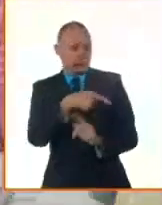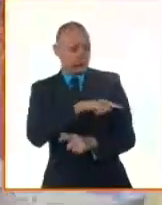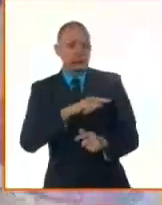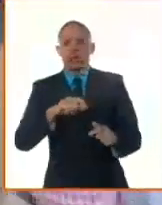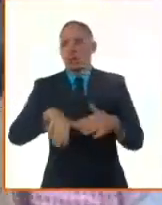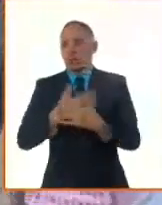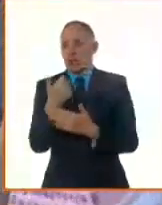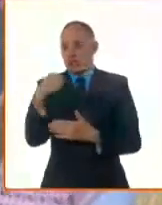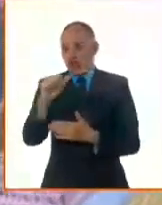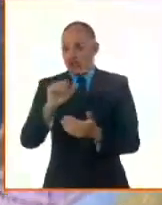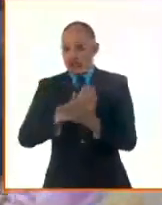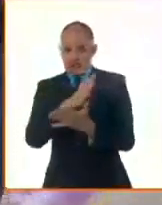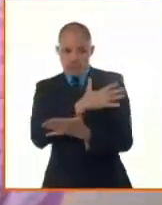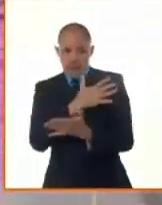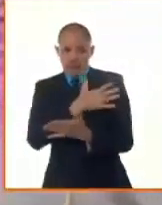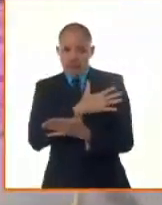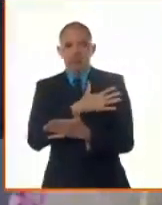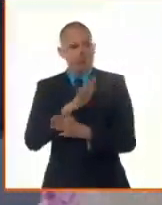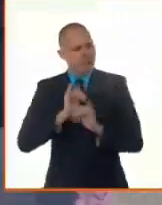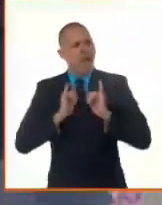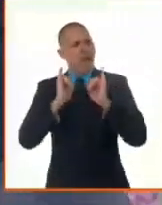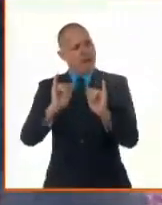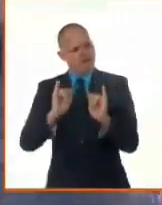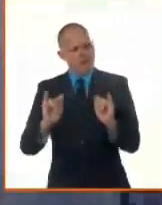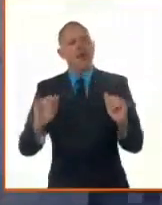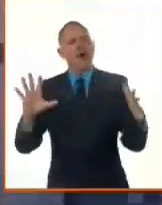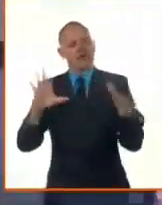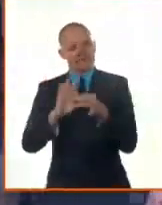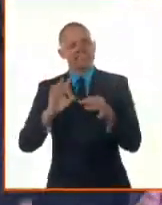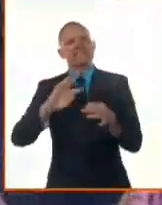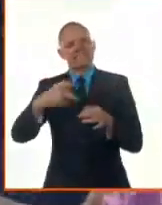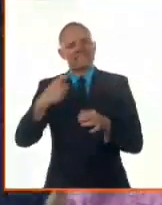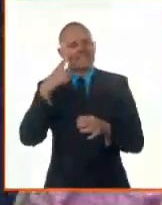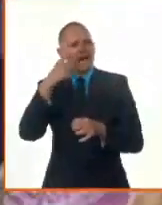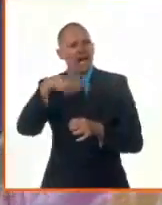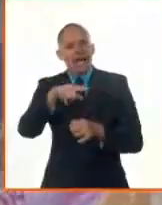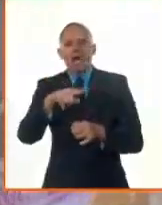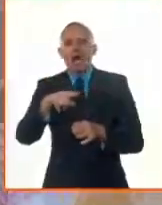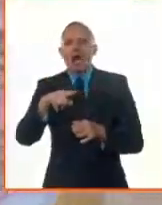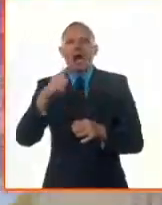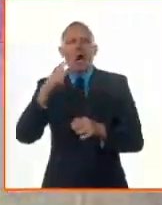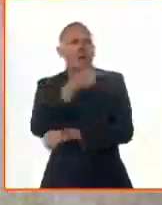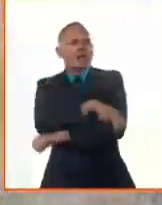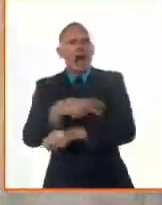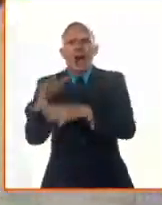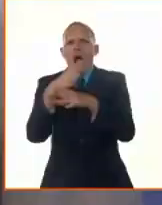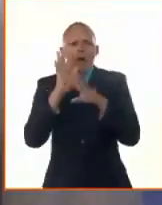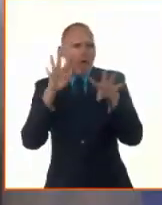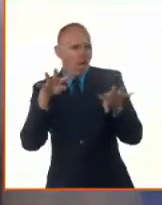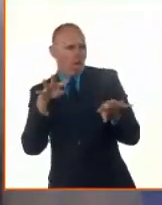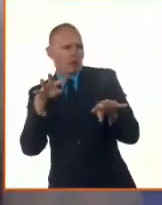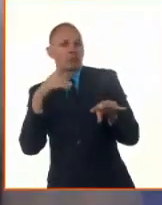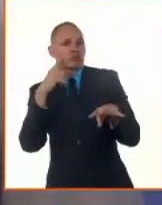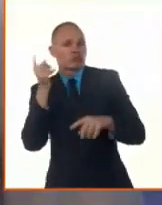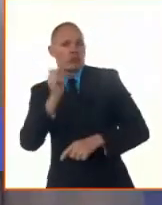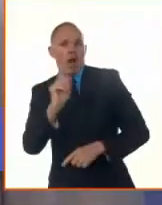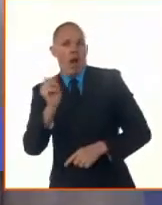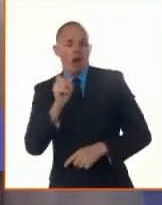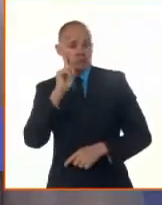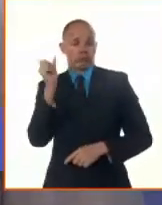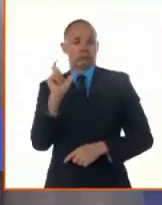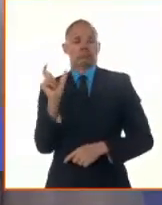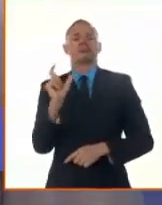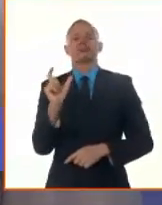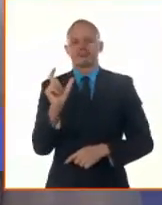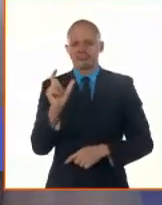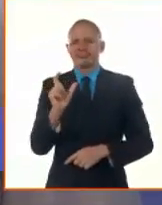y puede transformar las relaciones en Oriente medio o una región caracterizada por décadas de turbulencia China da